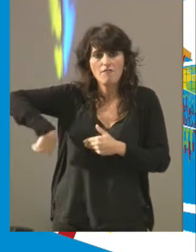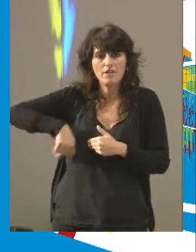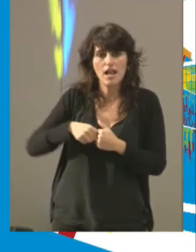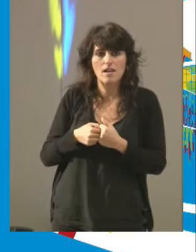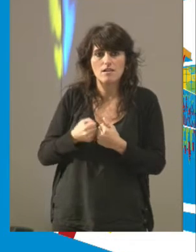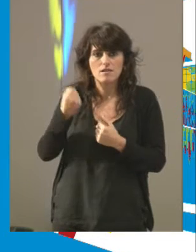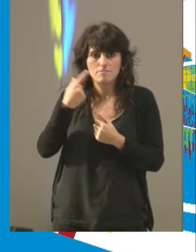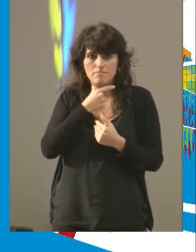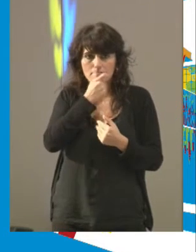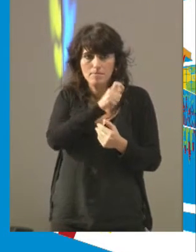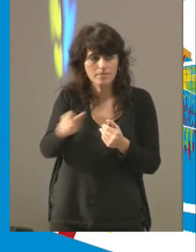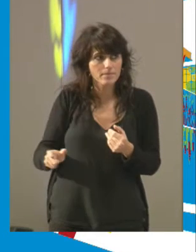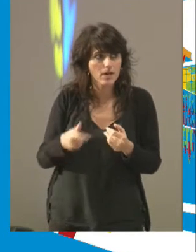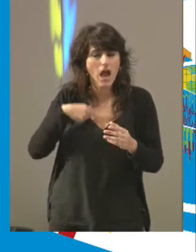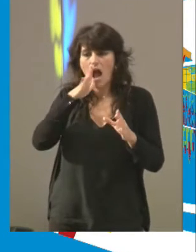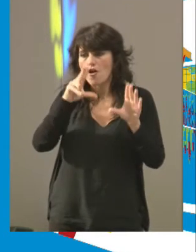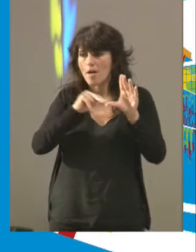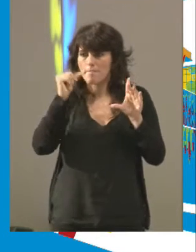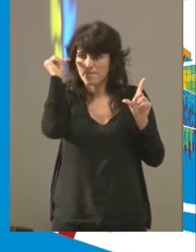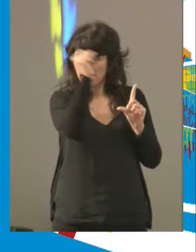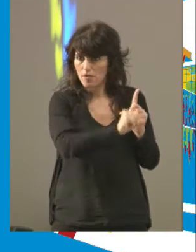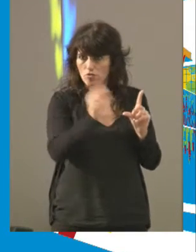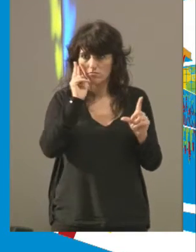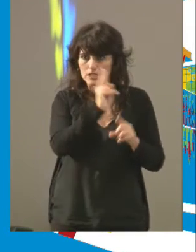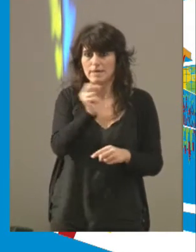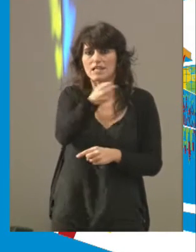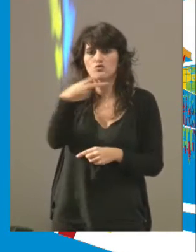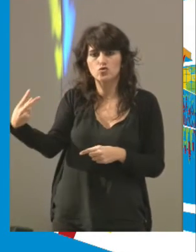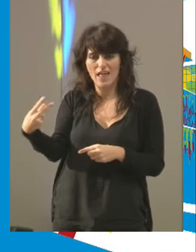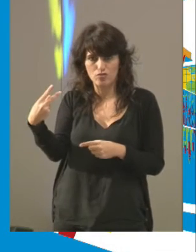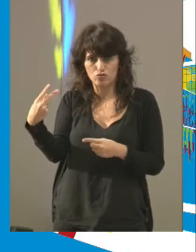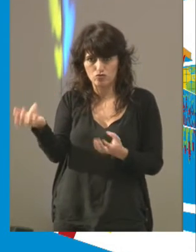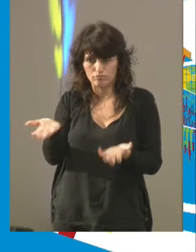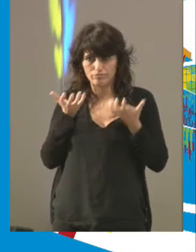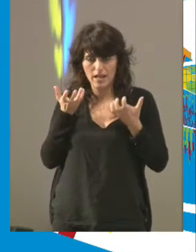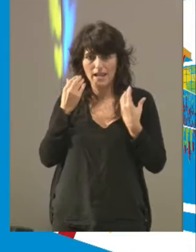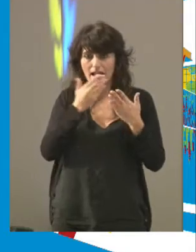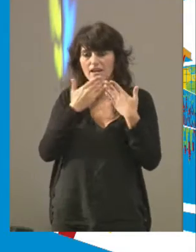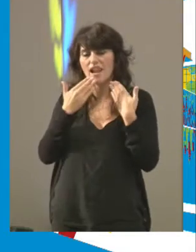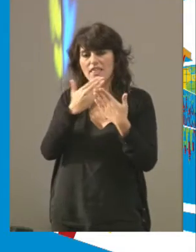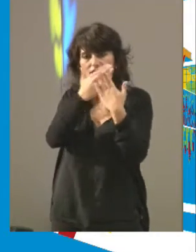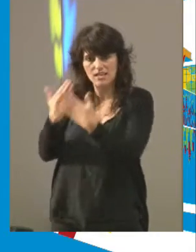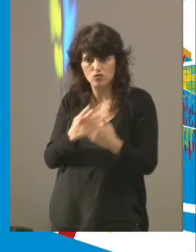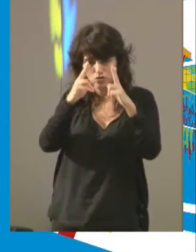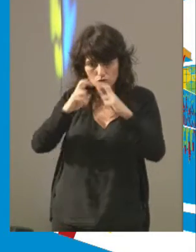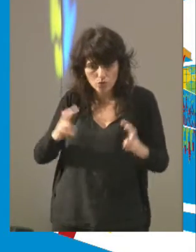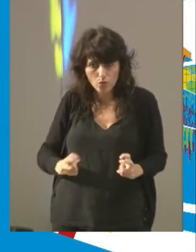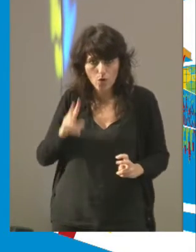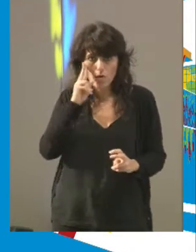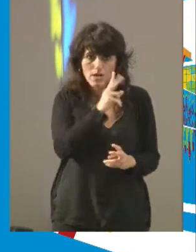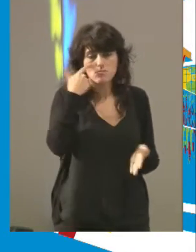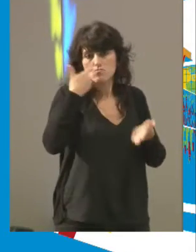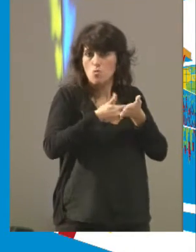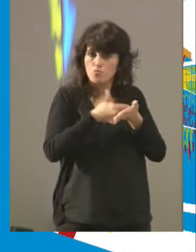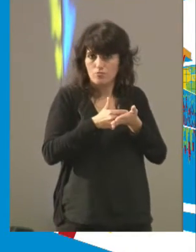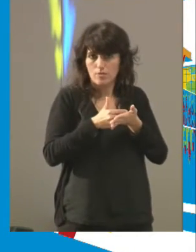que 1000 palabras, yo creo que vamos a poner un vídeo en el que se ve cuáles son los resultados que obtuvimos gracias a este estudio, en el que vais a poder ver una simulación de